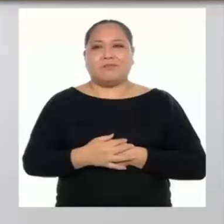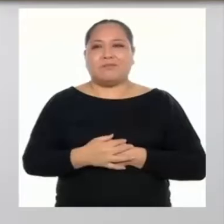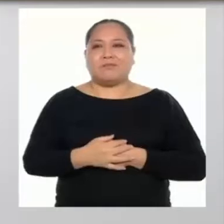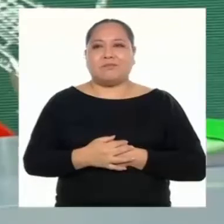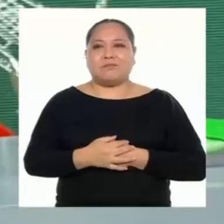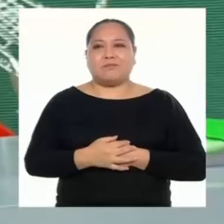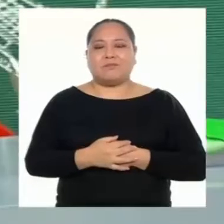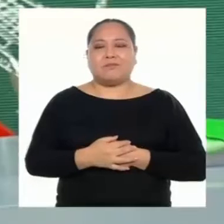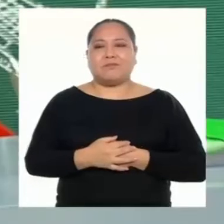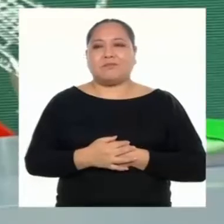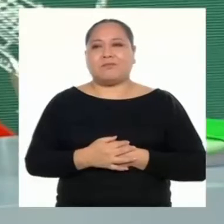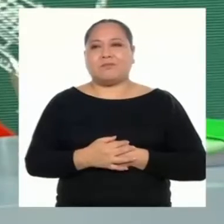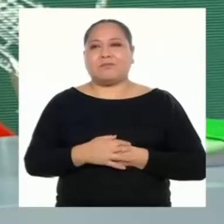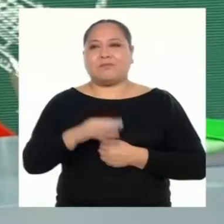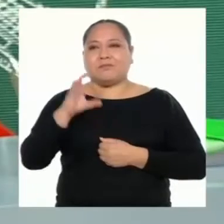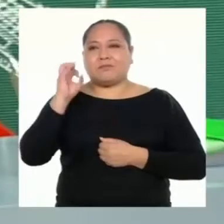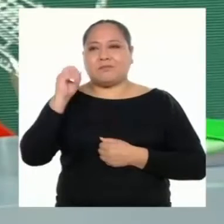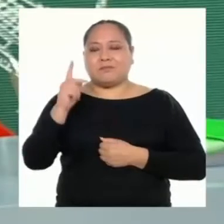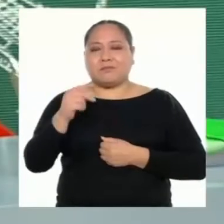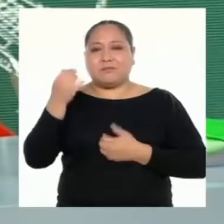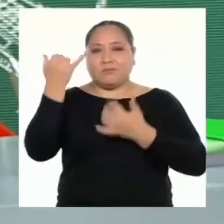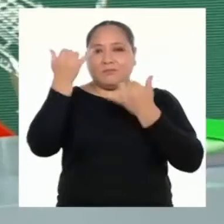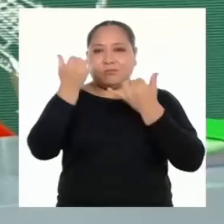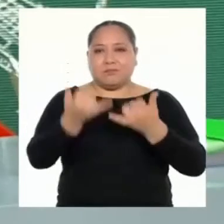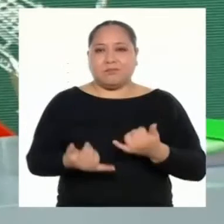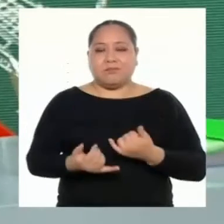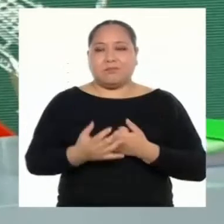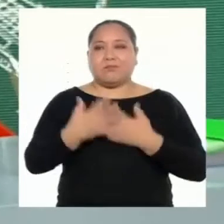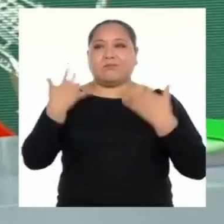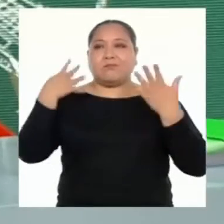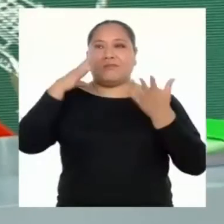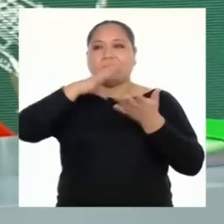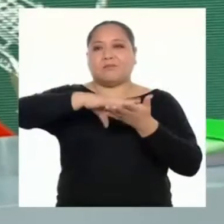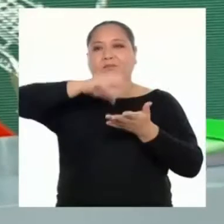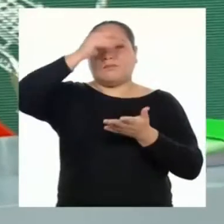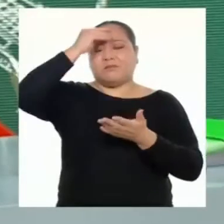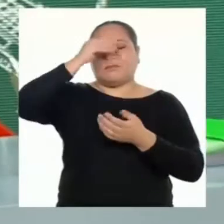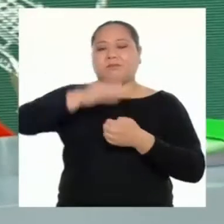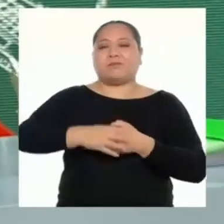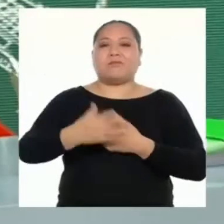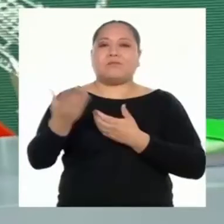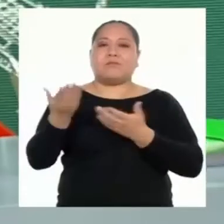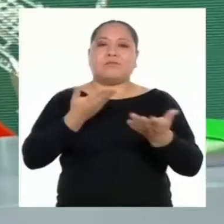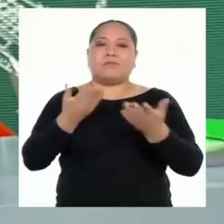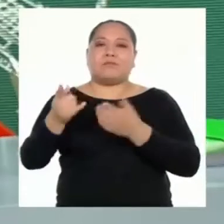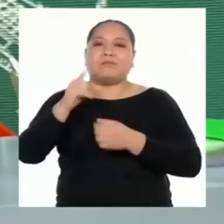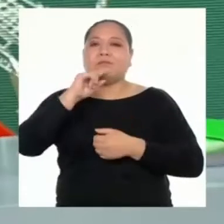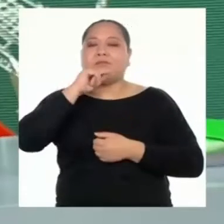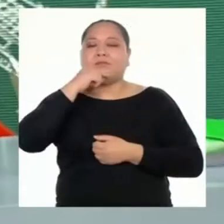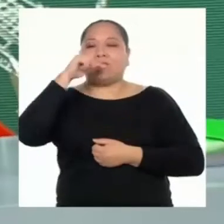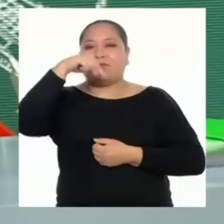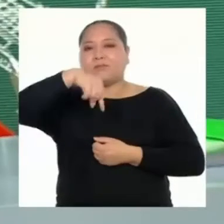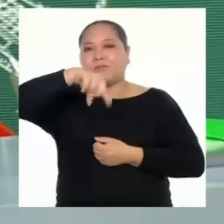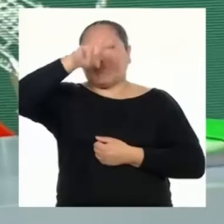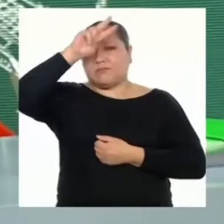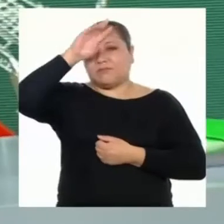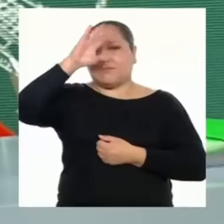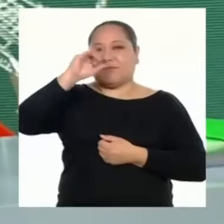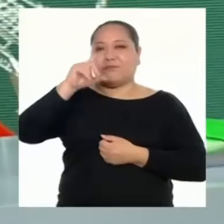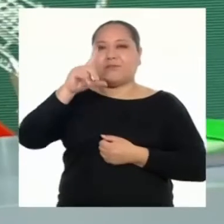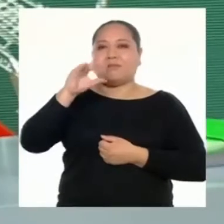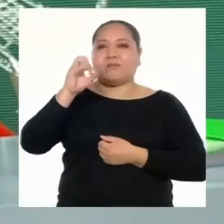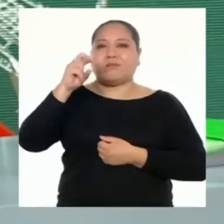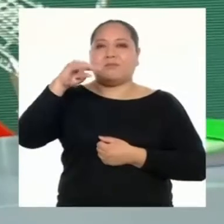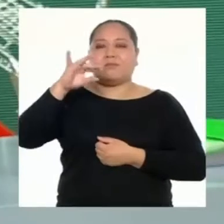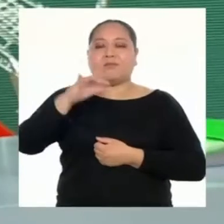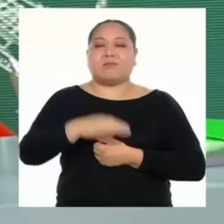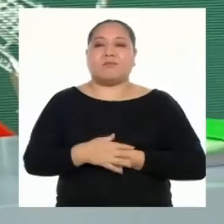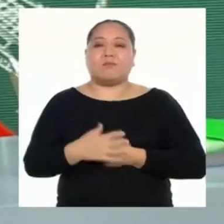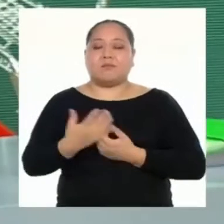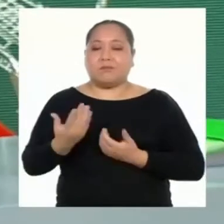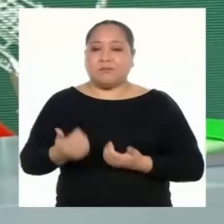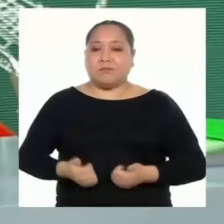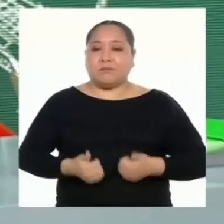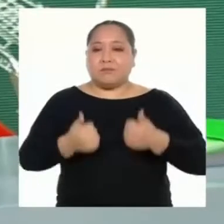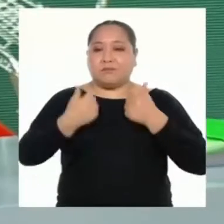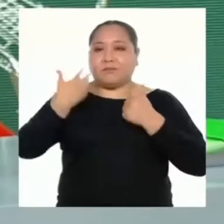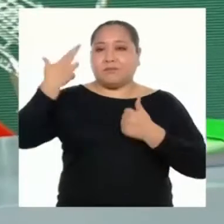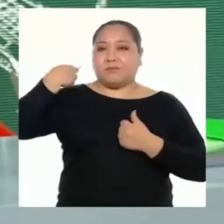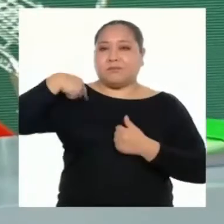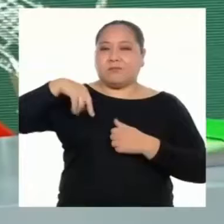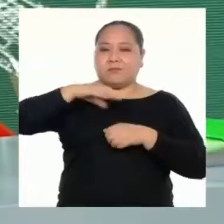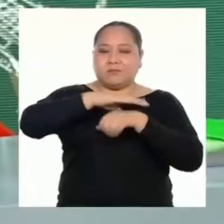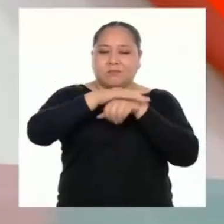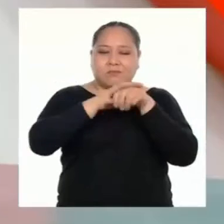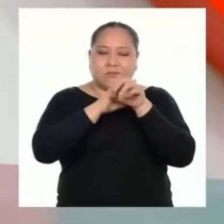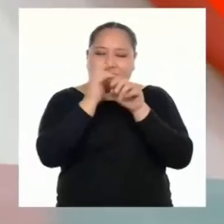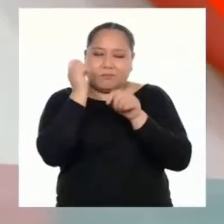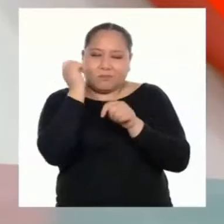¡Gracias! Bien, el día de hoy hemos aprendido más sobre el trato a la mujer en el Perú colonial, en relación a la vida religiosa